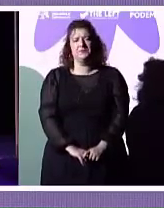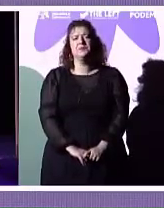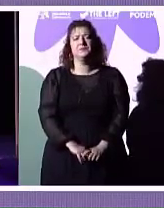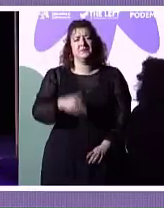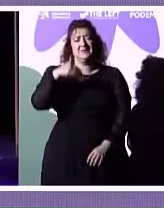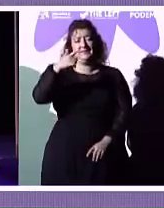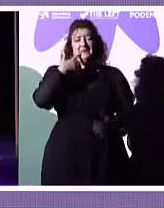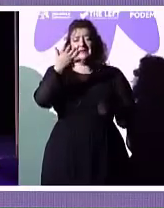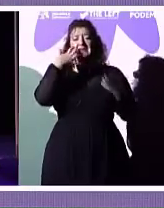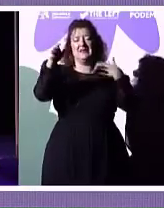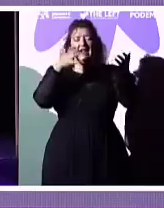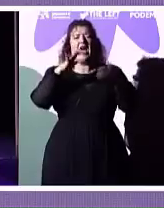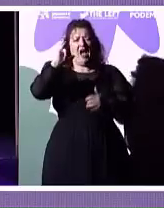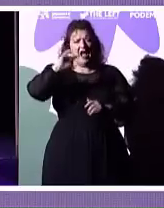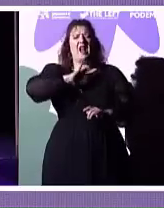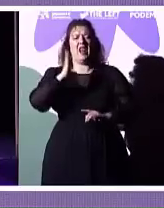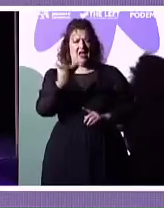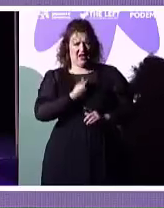ley